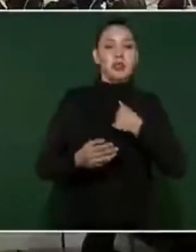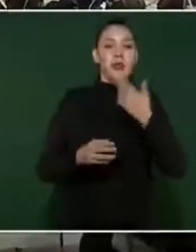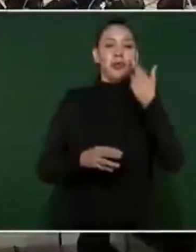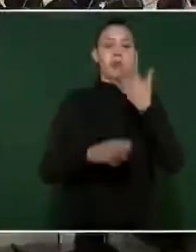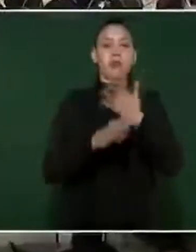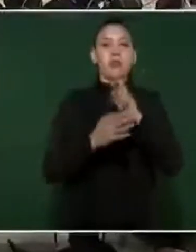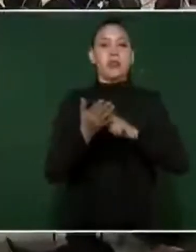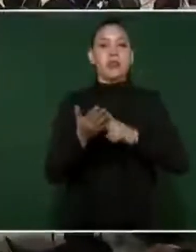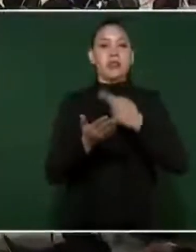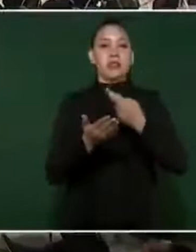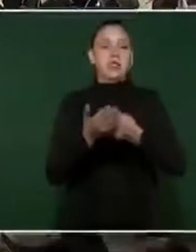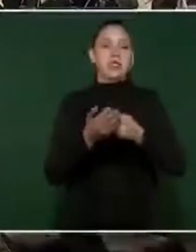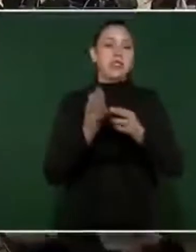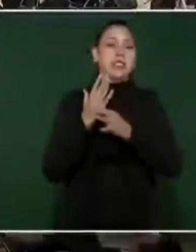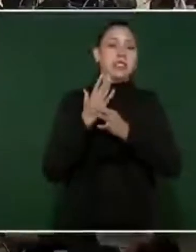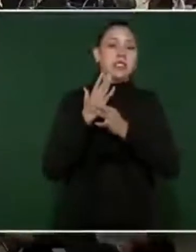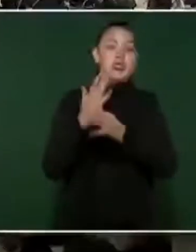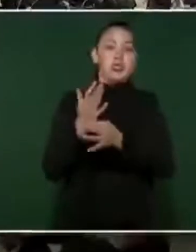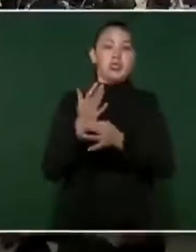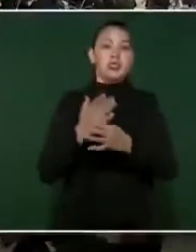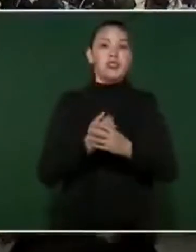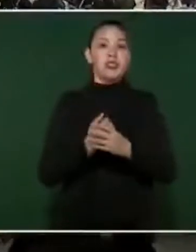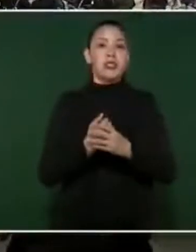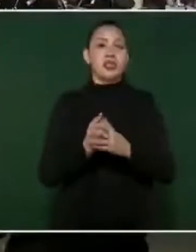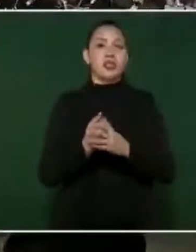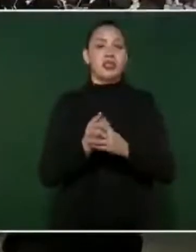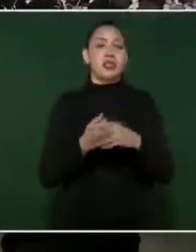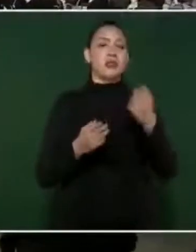la patrona en Macalén, Texas, la